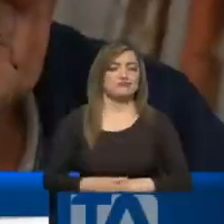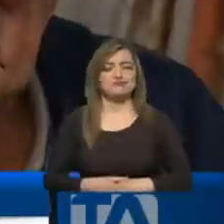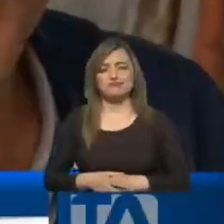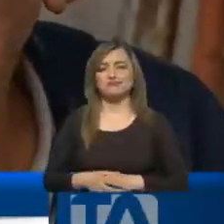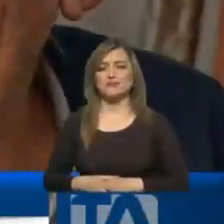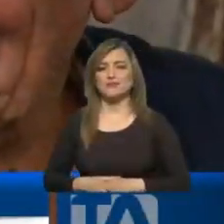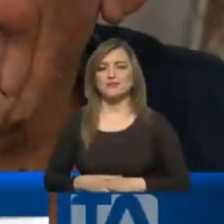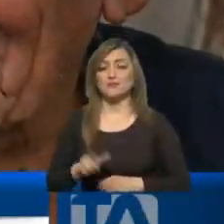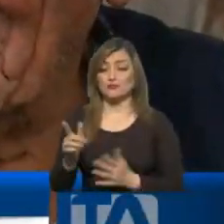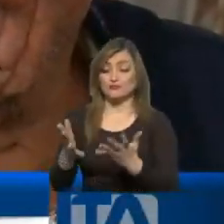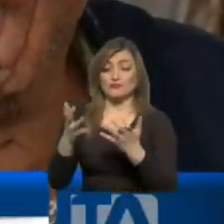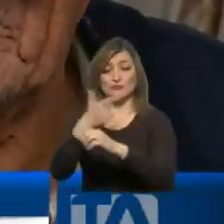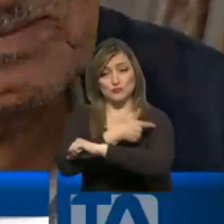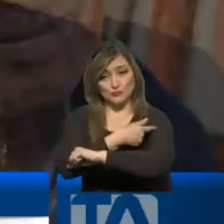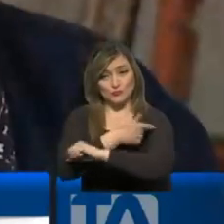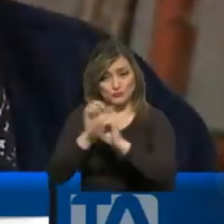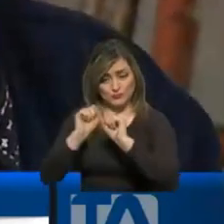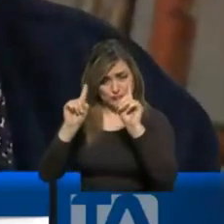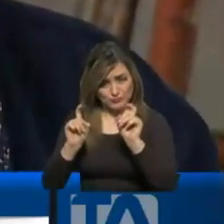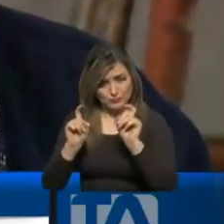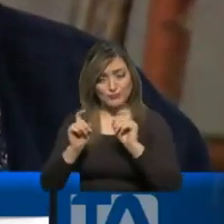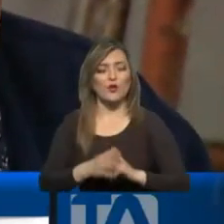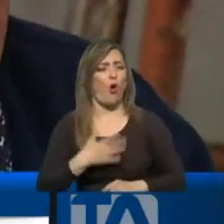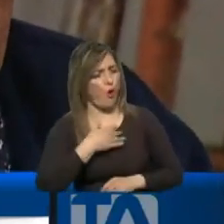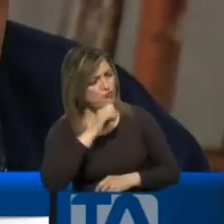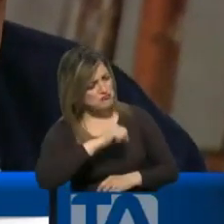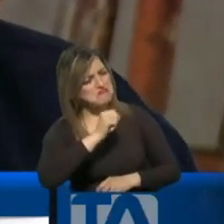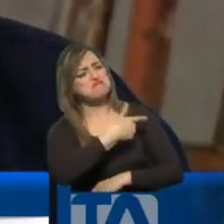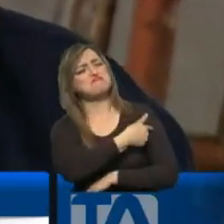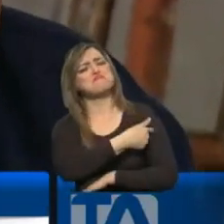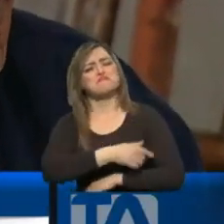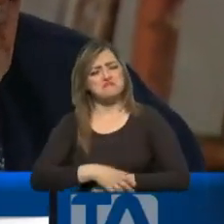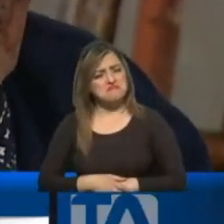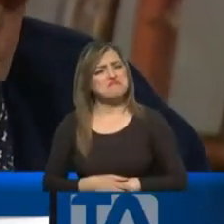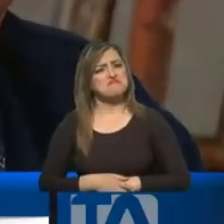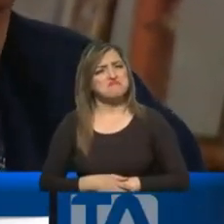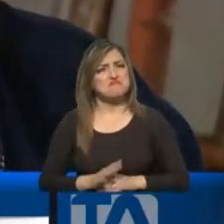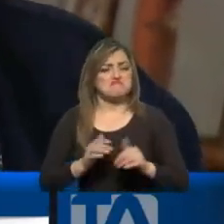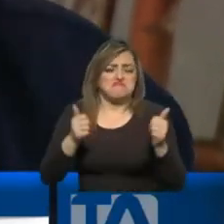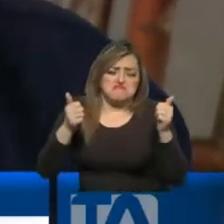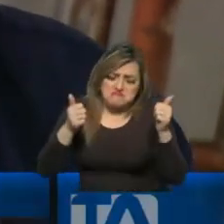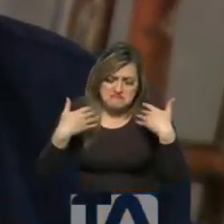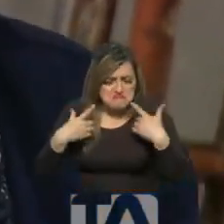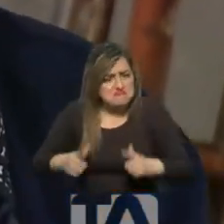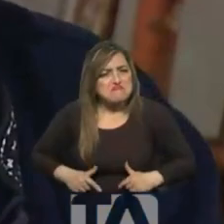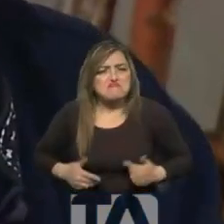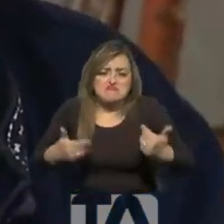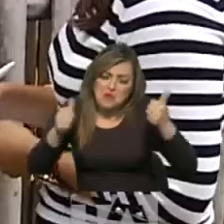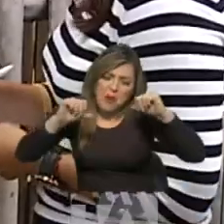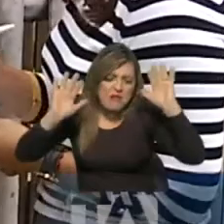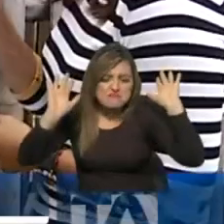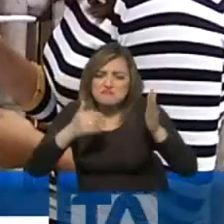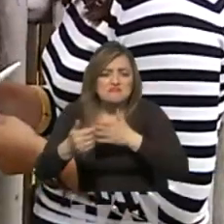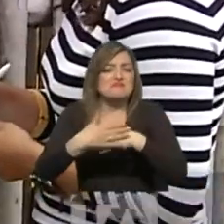vacunarse. ¿Usted se quisiera vacunar contra el coronavirus? Yo sí me vacuno. Para mi bien ha de ser eso, mi mal, pero me